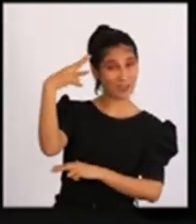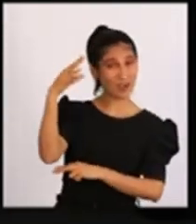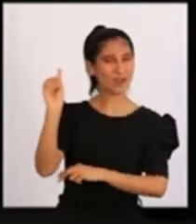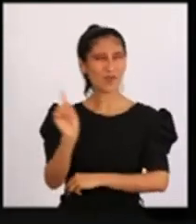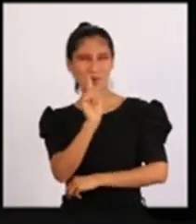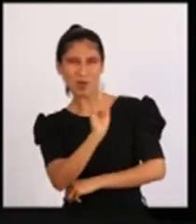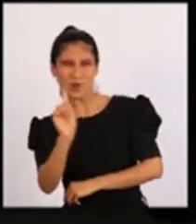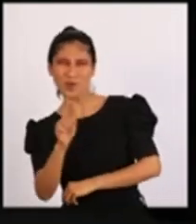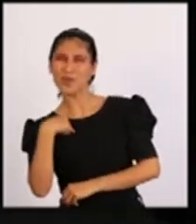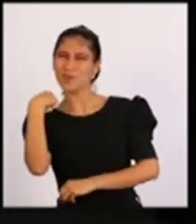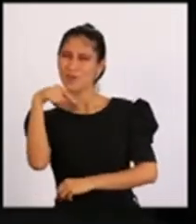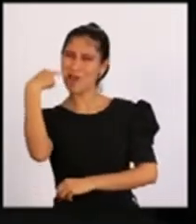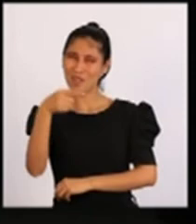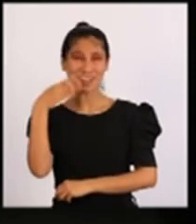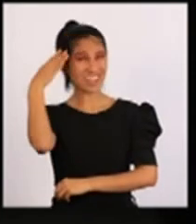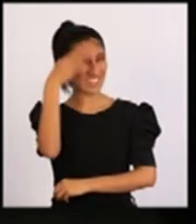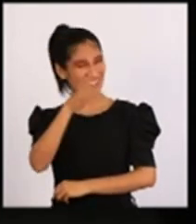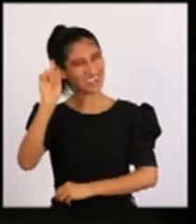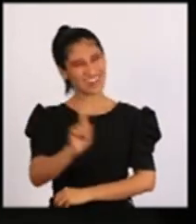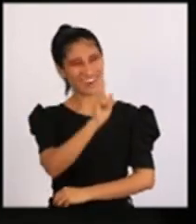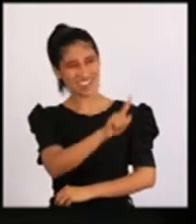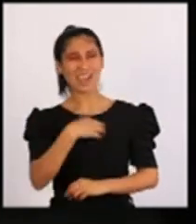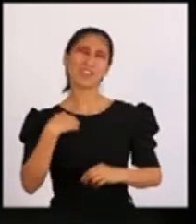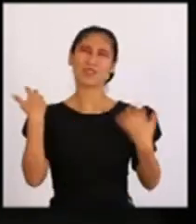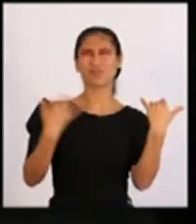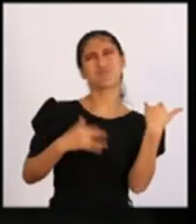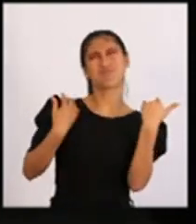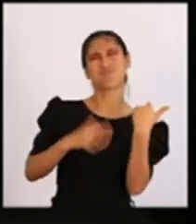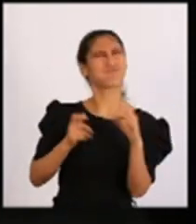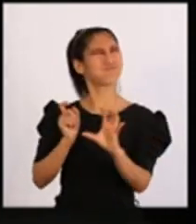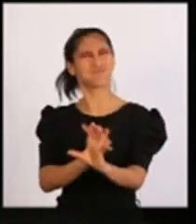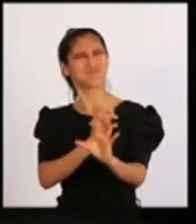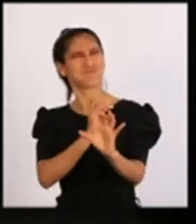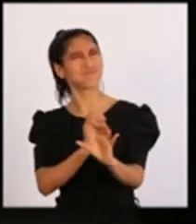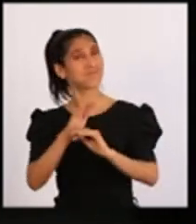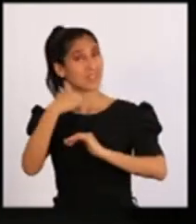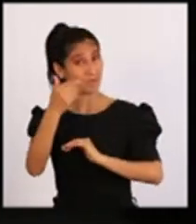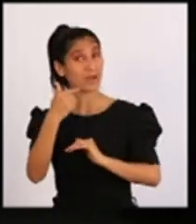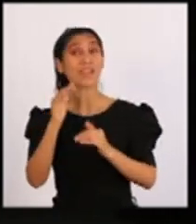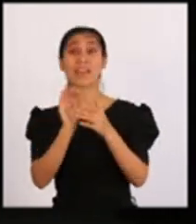iba. Entonces de ahí Pizarro Cerrón me avisó.